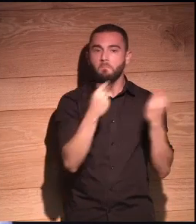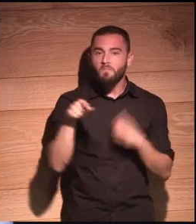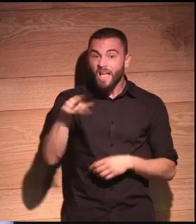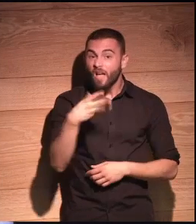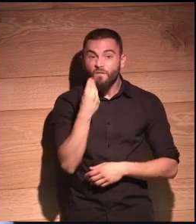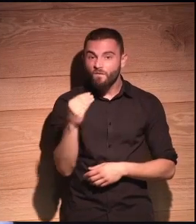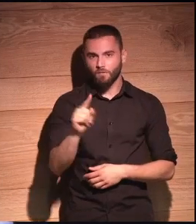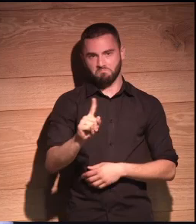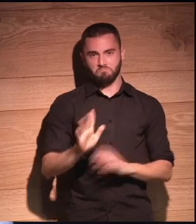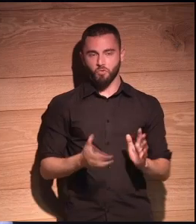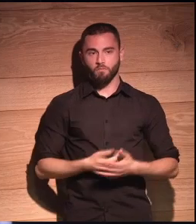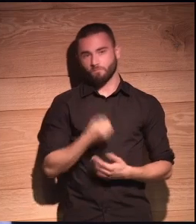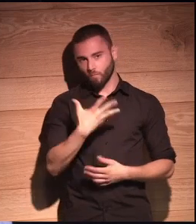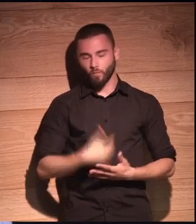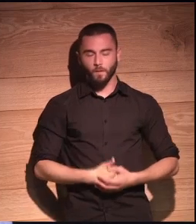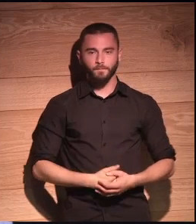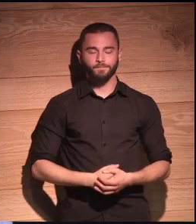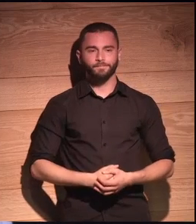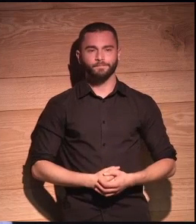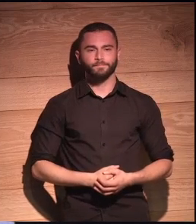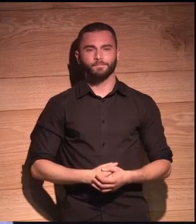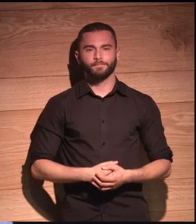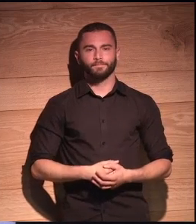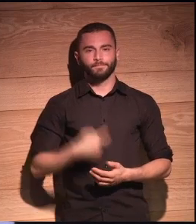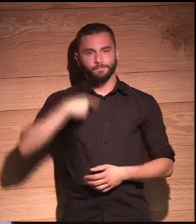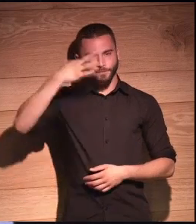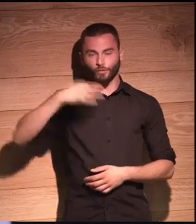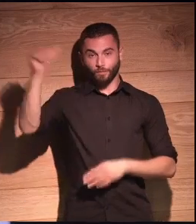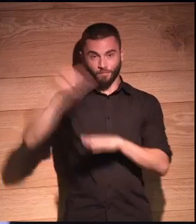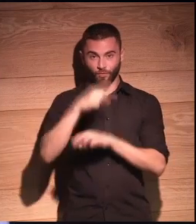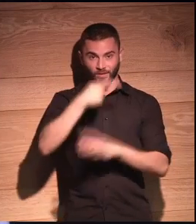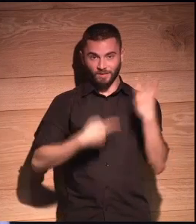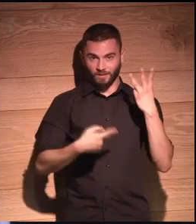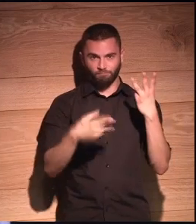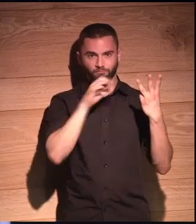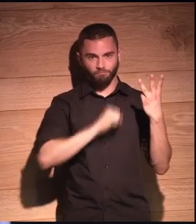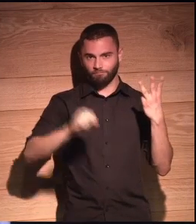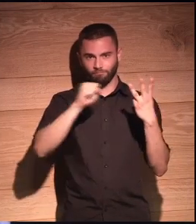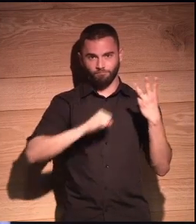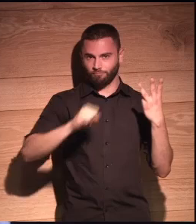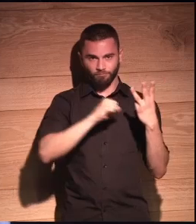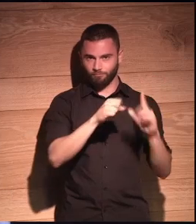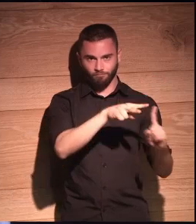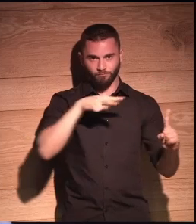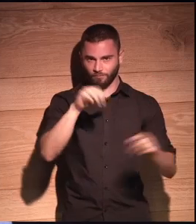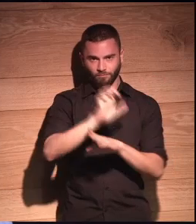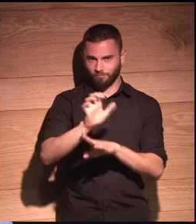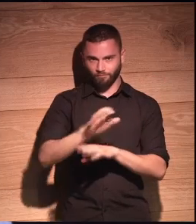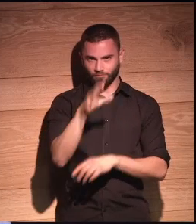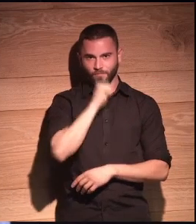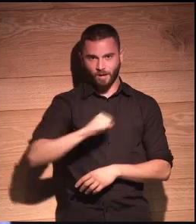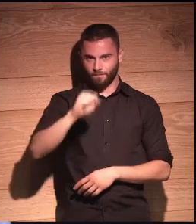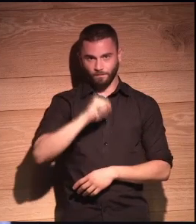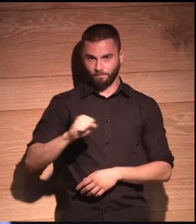Y bueno, creo que las tres películas son magníficas también desde el punto de vista cinematográfico. Vamos,